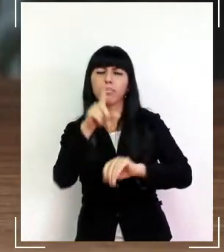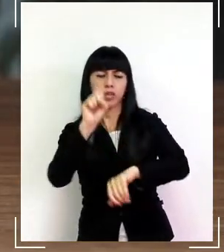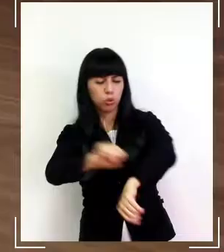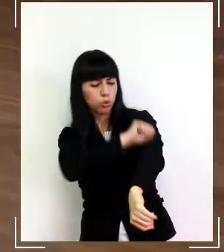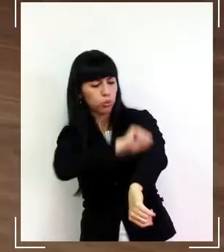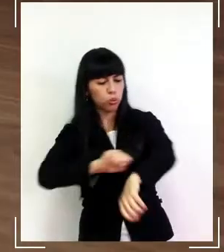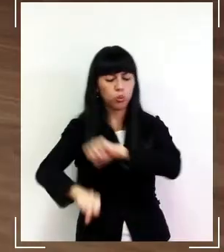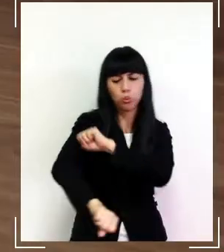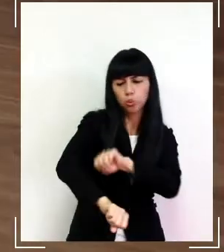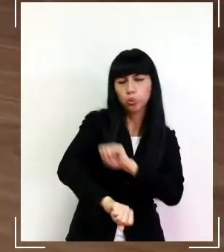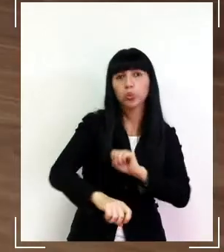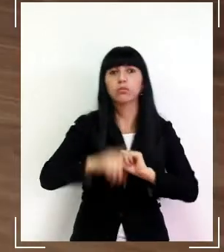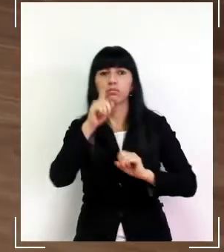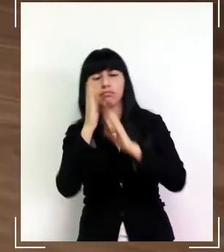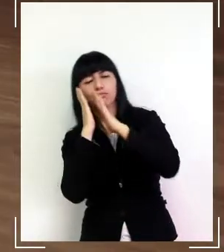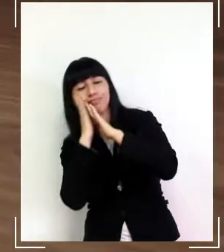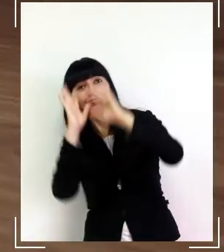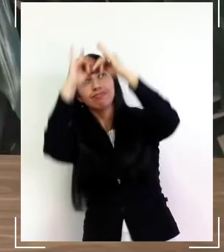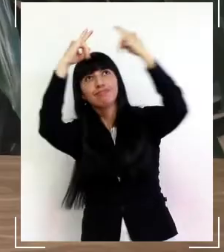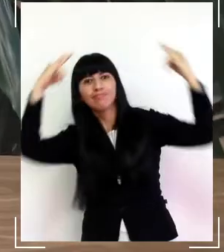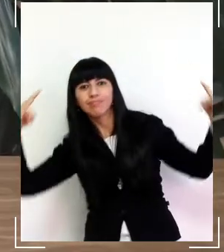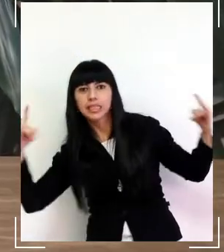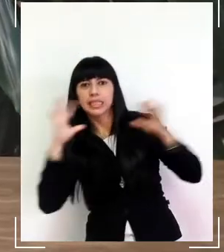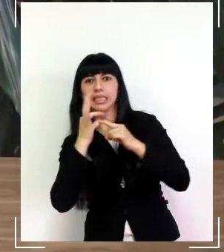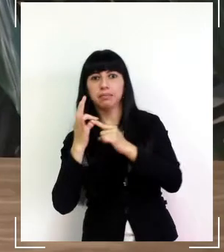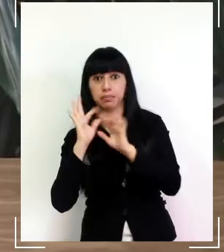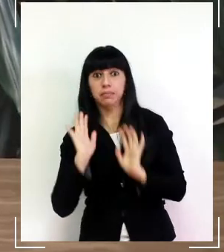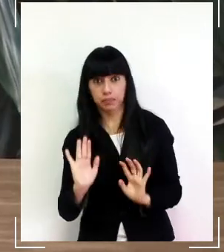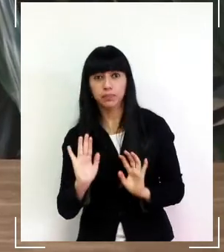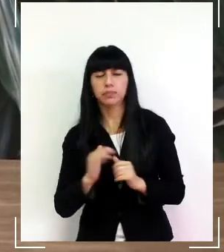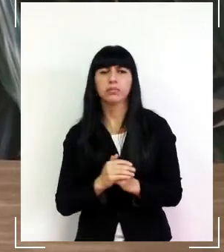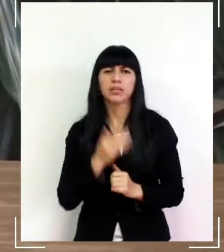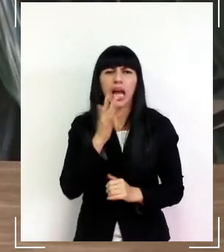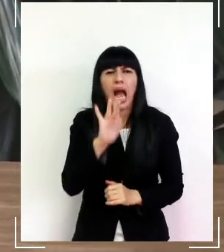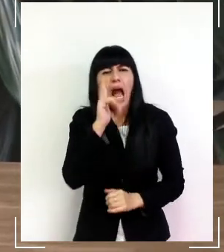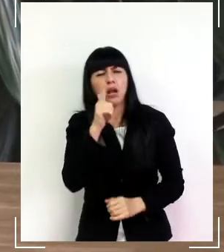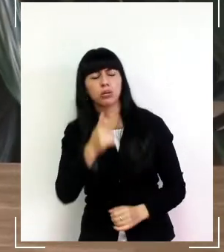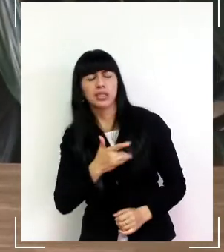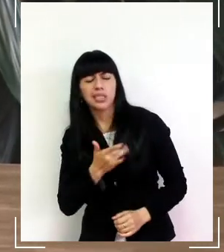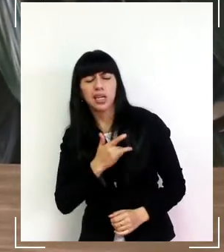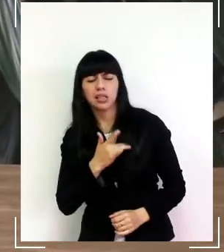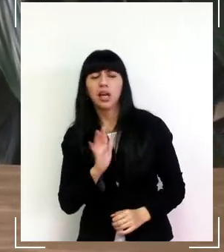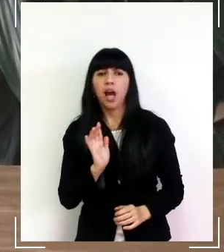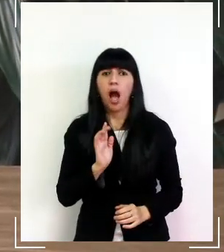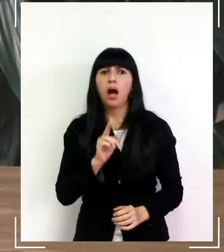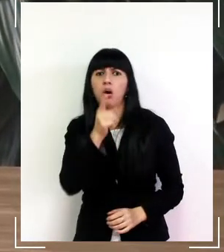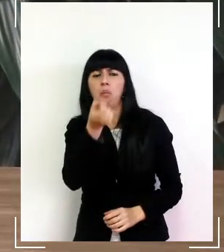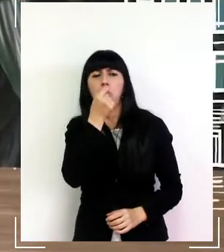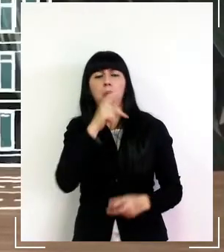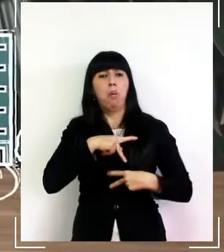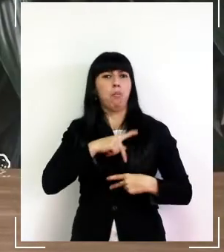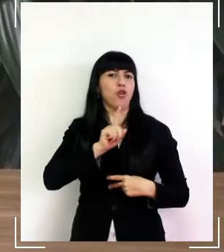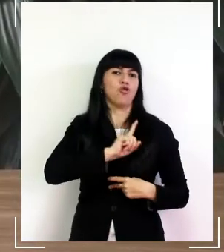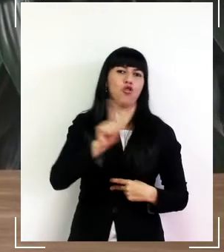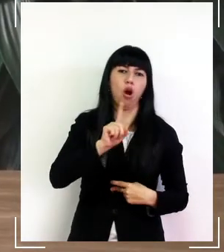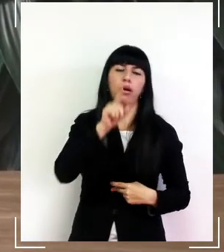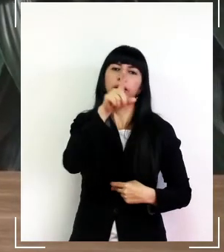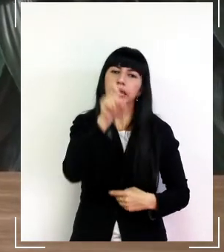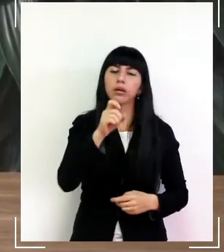repelente. Y usa toldillos para dormir. Y si presentas síntomas, no te automediques. Hidrátate y